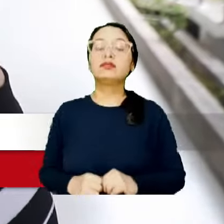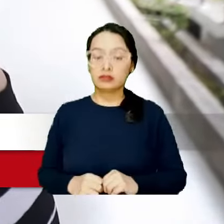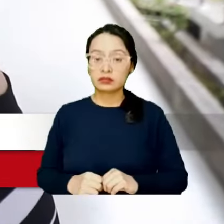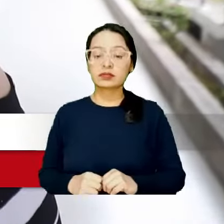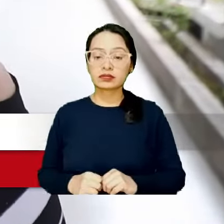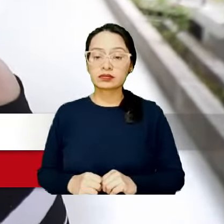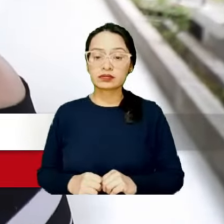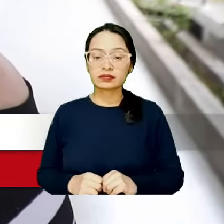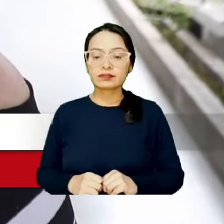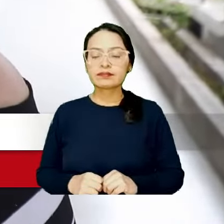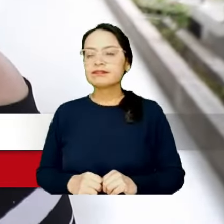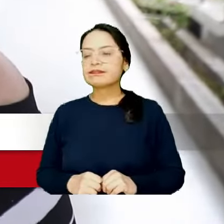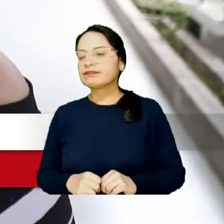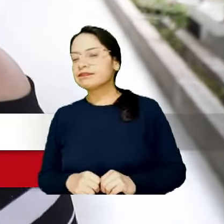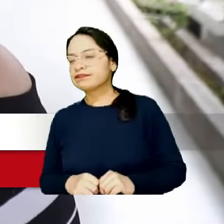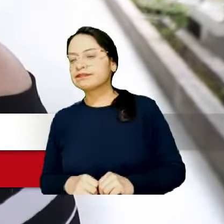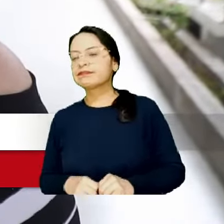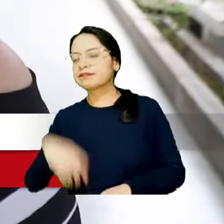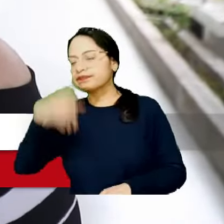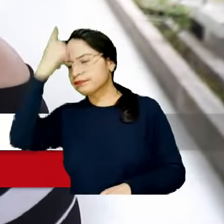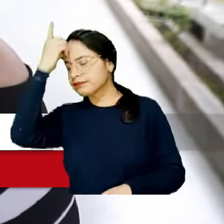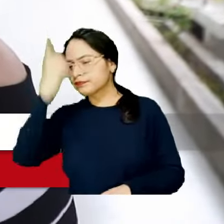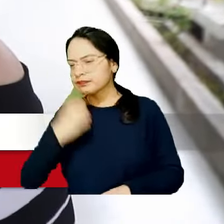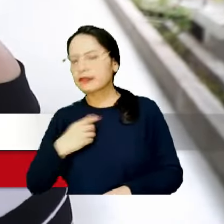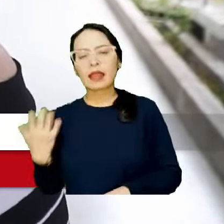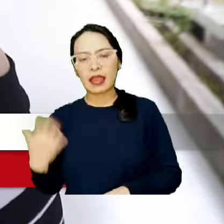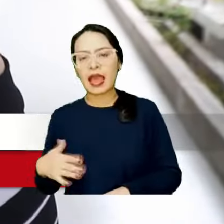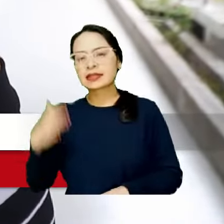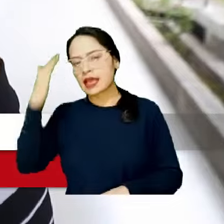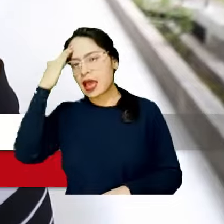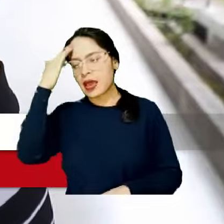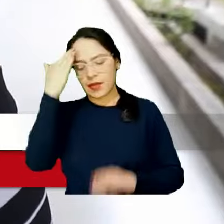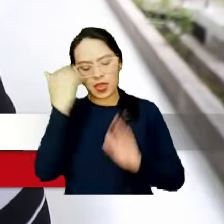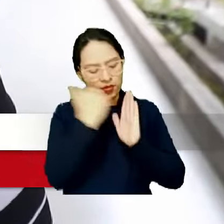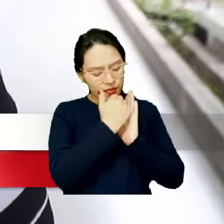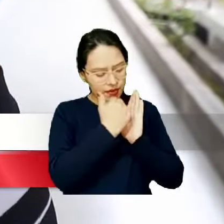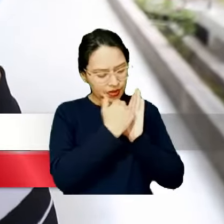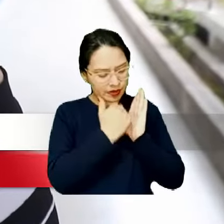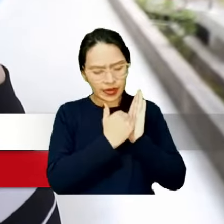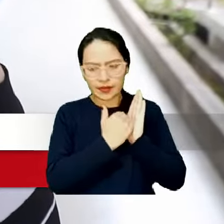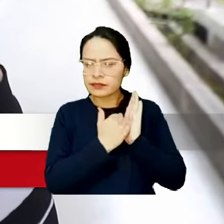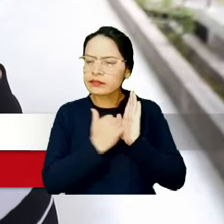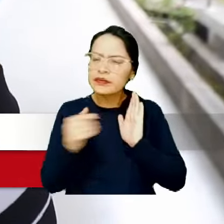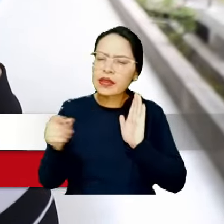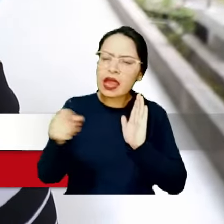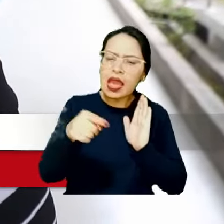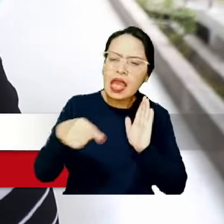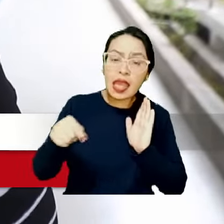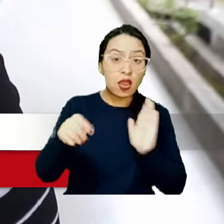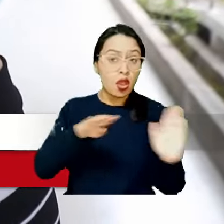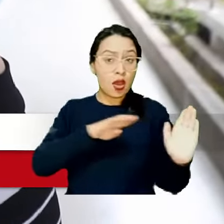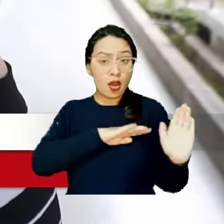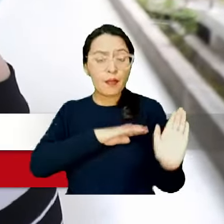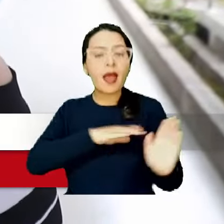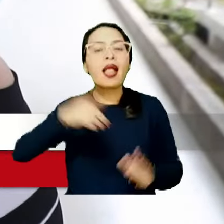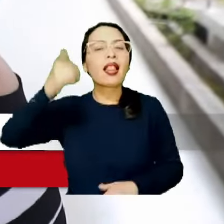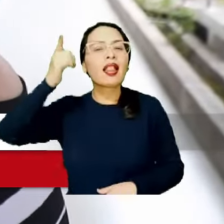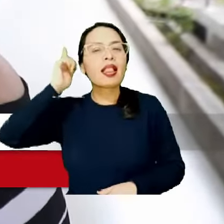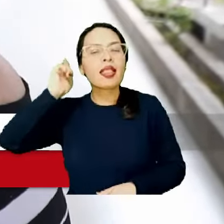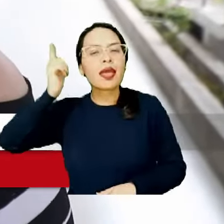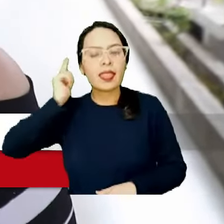manera muy determinada en lo que tiene que ver con la identificación de los cabecillas, de los focos